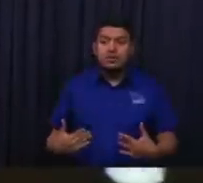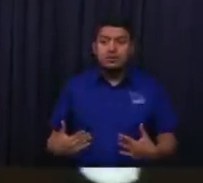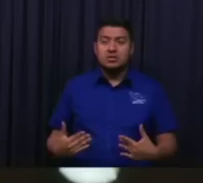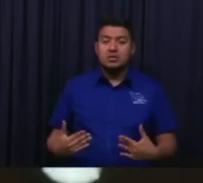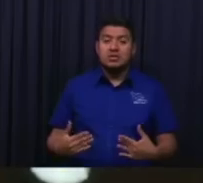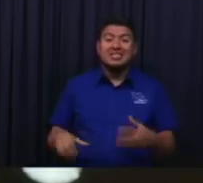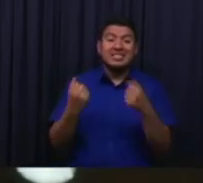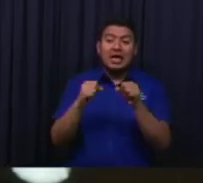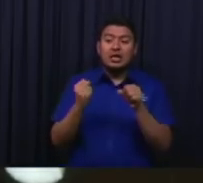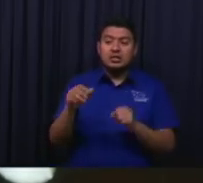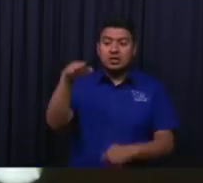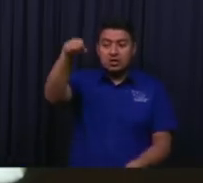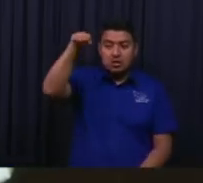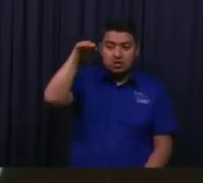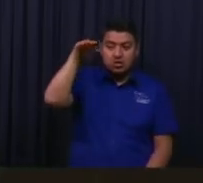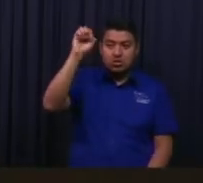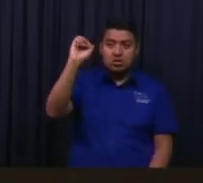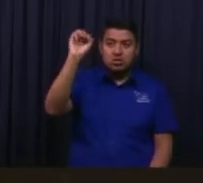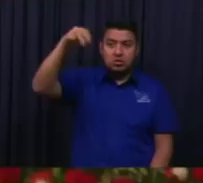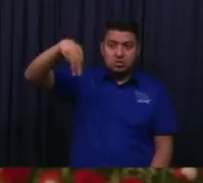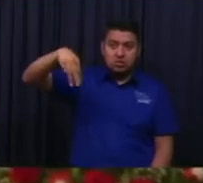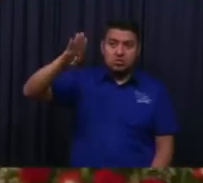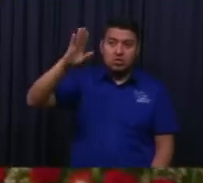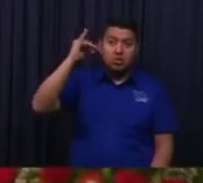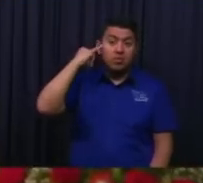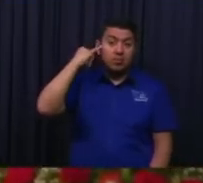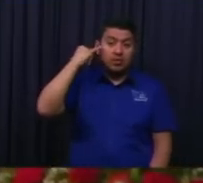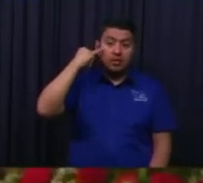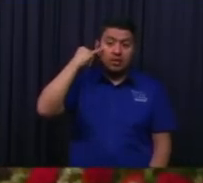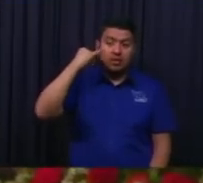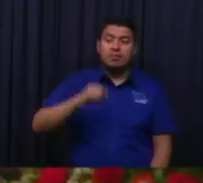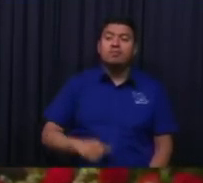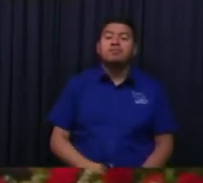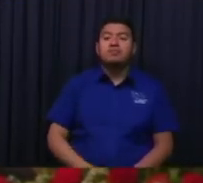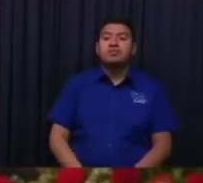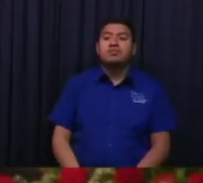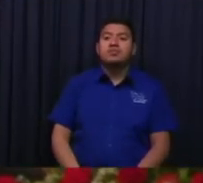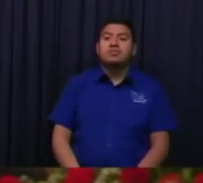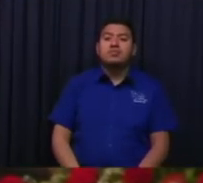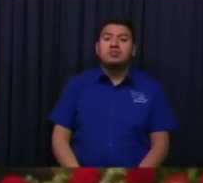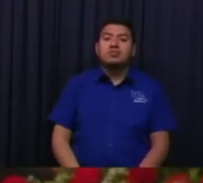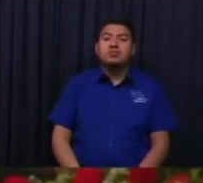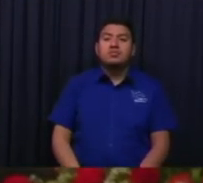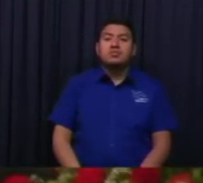zombies. Solo uno que golpea a los artistas en, no se murió.